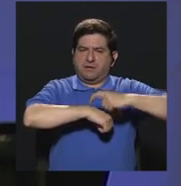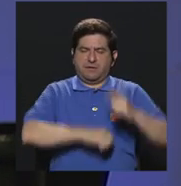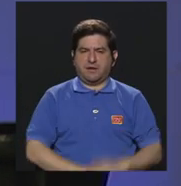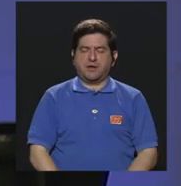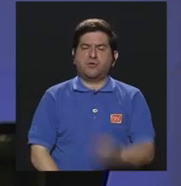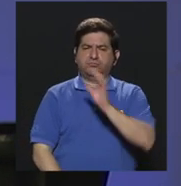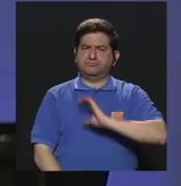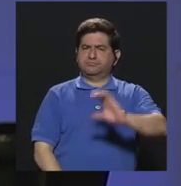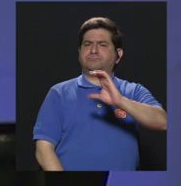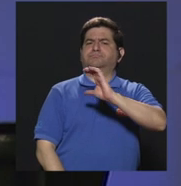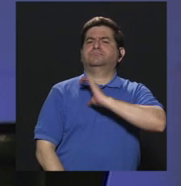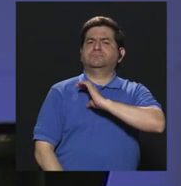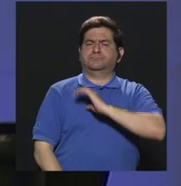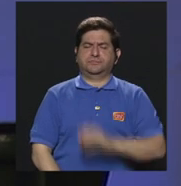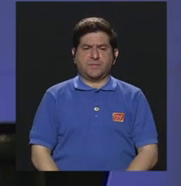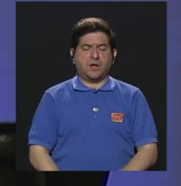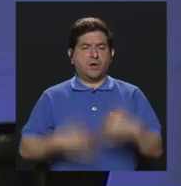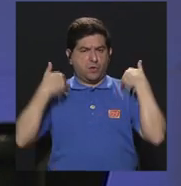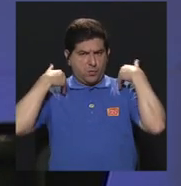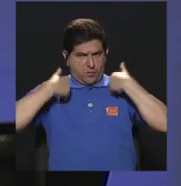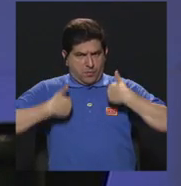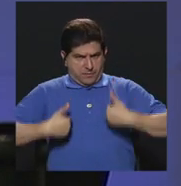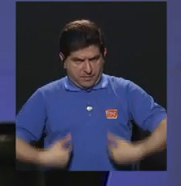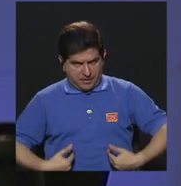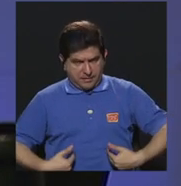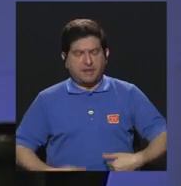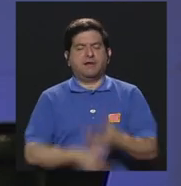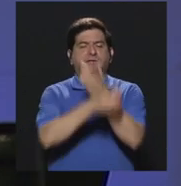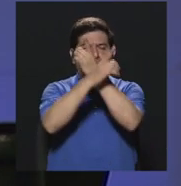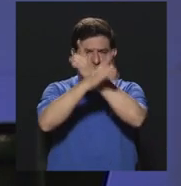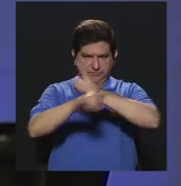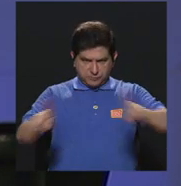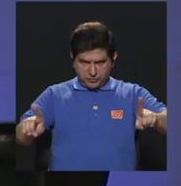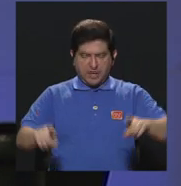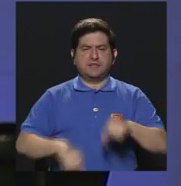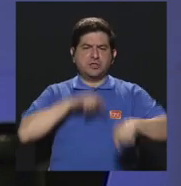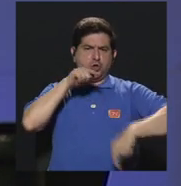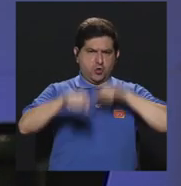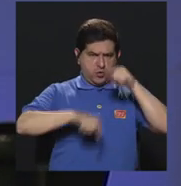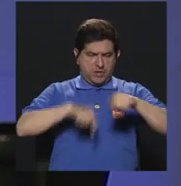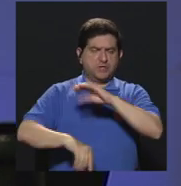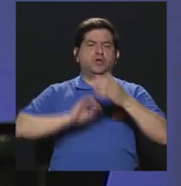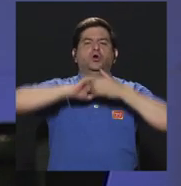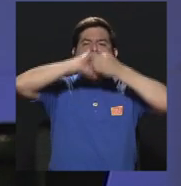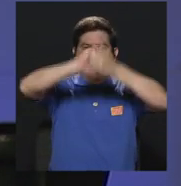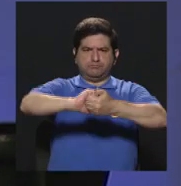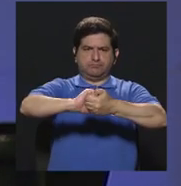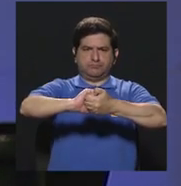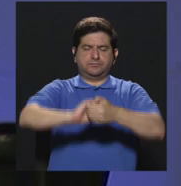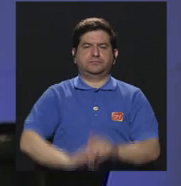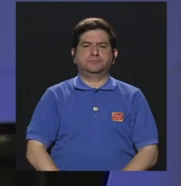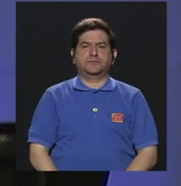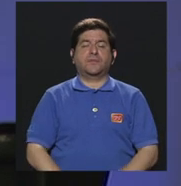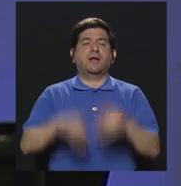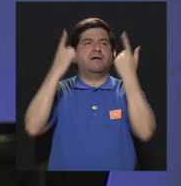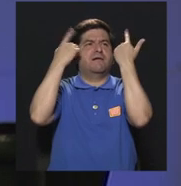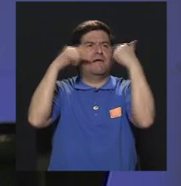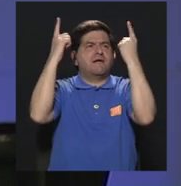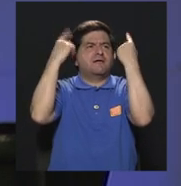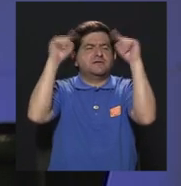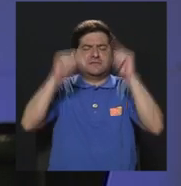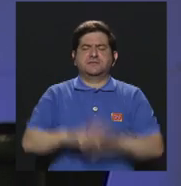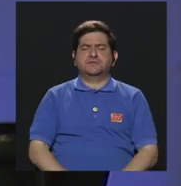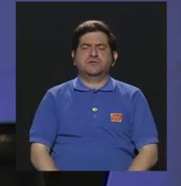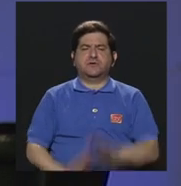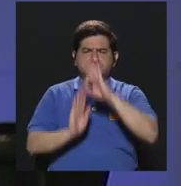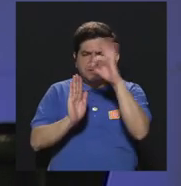ha caracterizado por ser humanista, democrático, crítico y solidario, y cuya exitosa fórmula ha